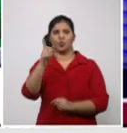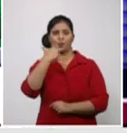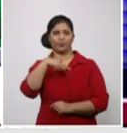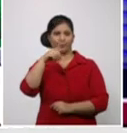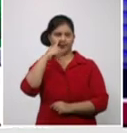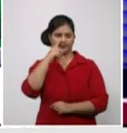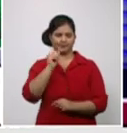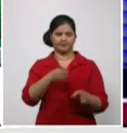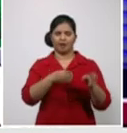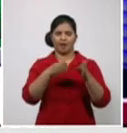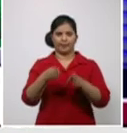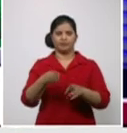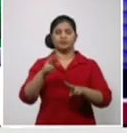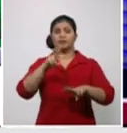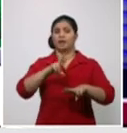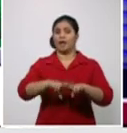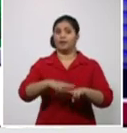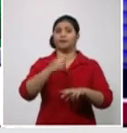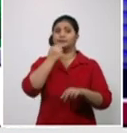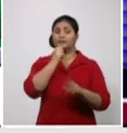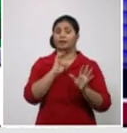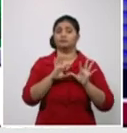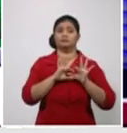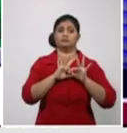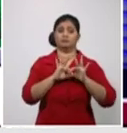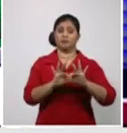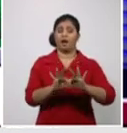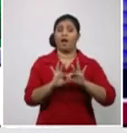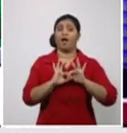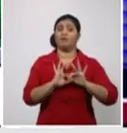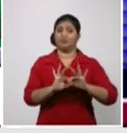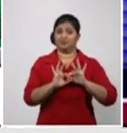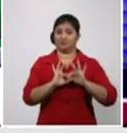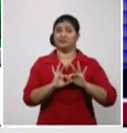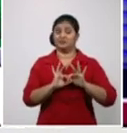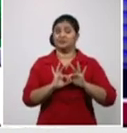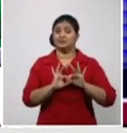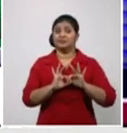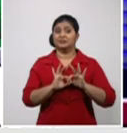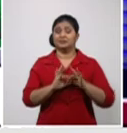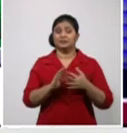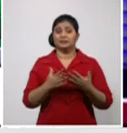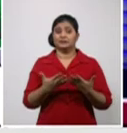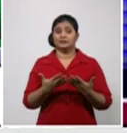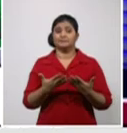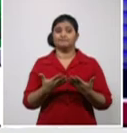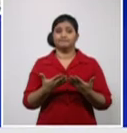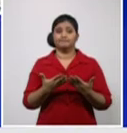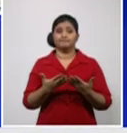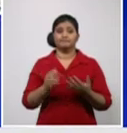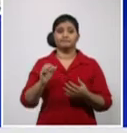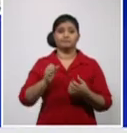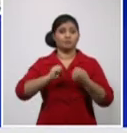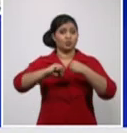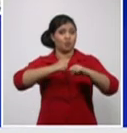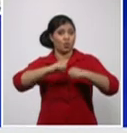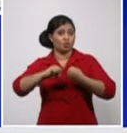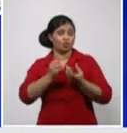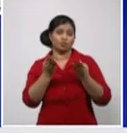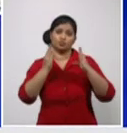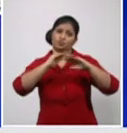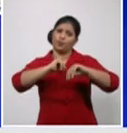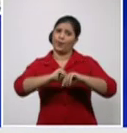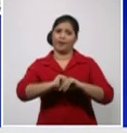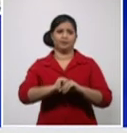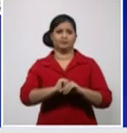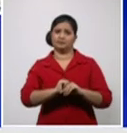es la mayor tasa de incidencia del país, pues realmente no se logra una reducción en su curva y,